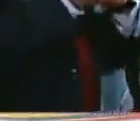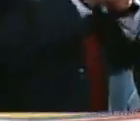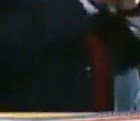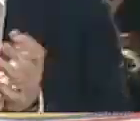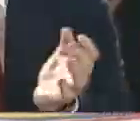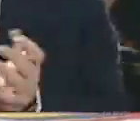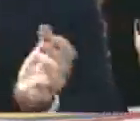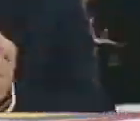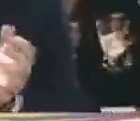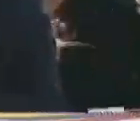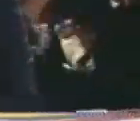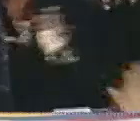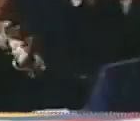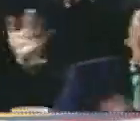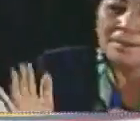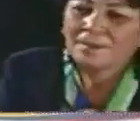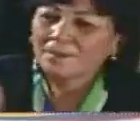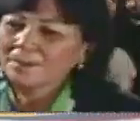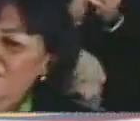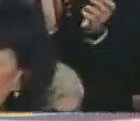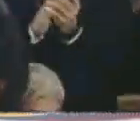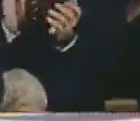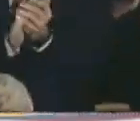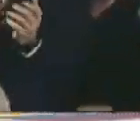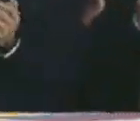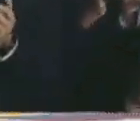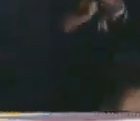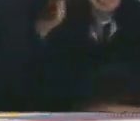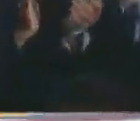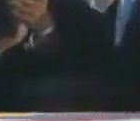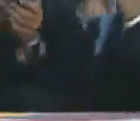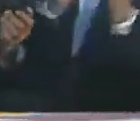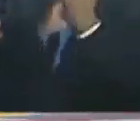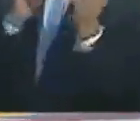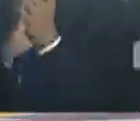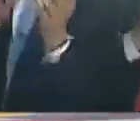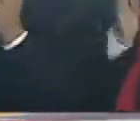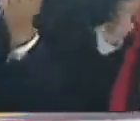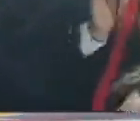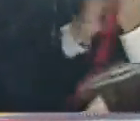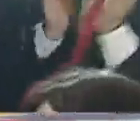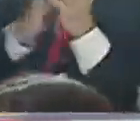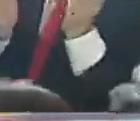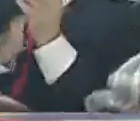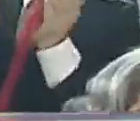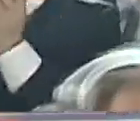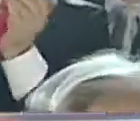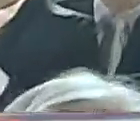Amén.